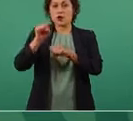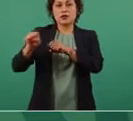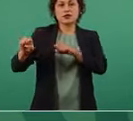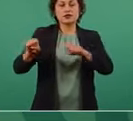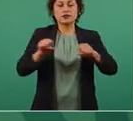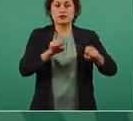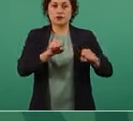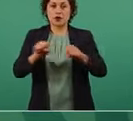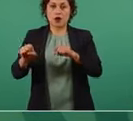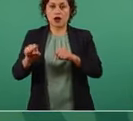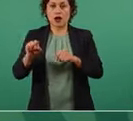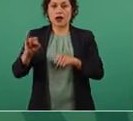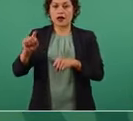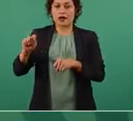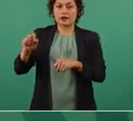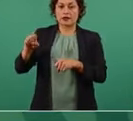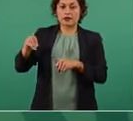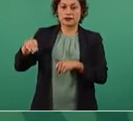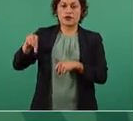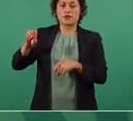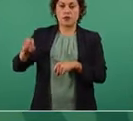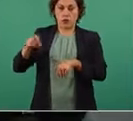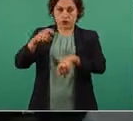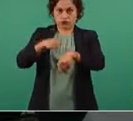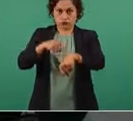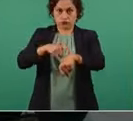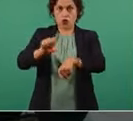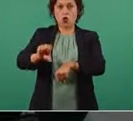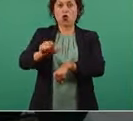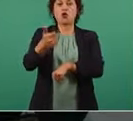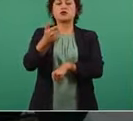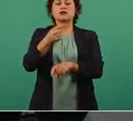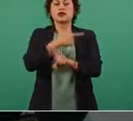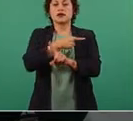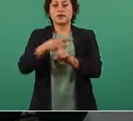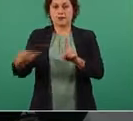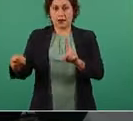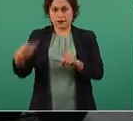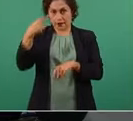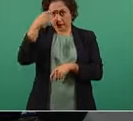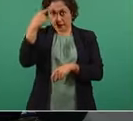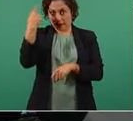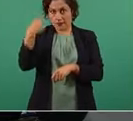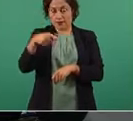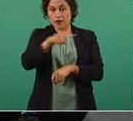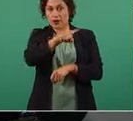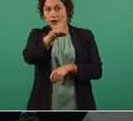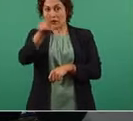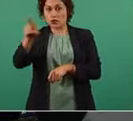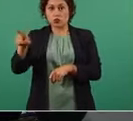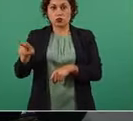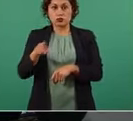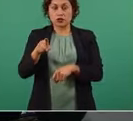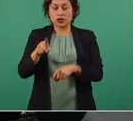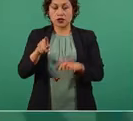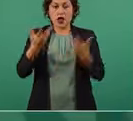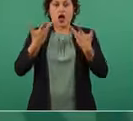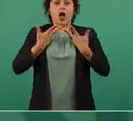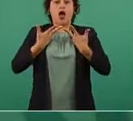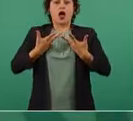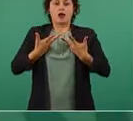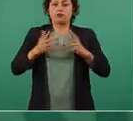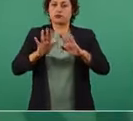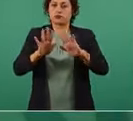por el Istmo, sí, a las 11:30, a las 11:30, para que nadie se alarme, es